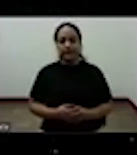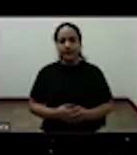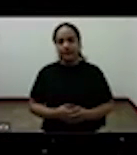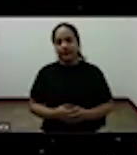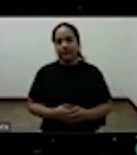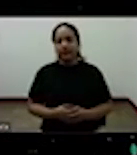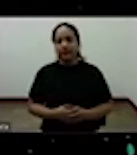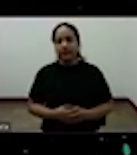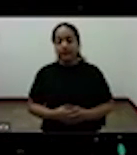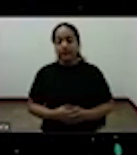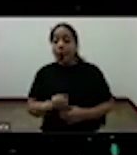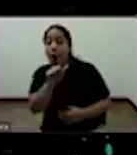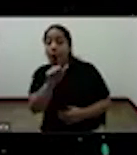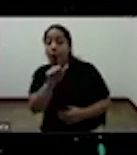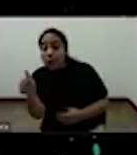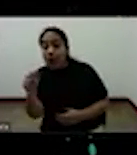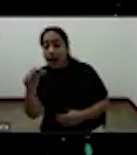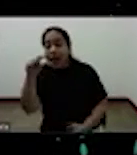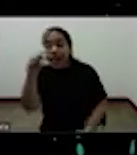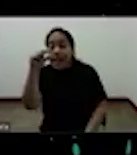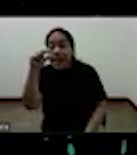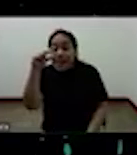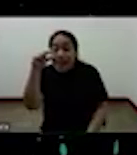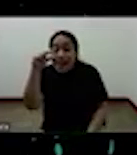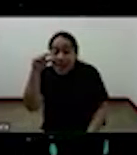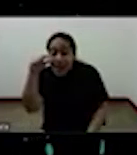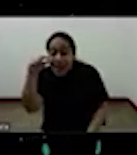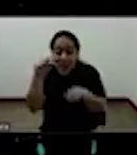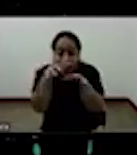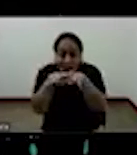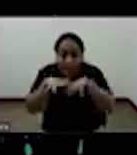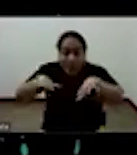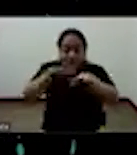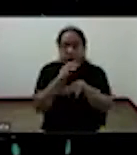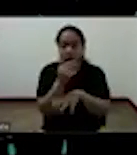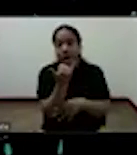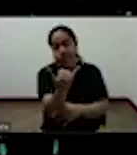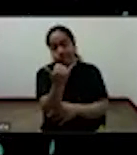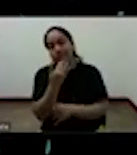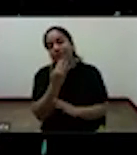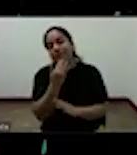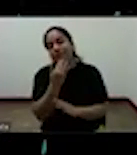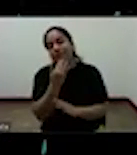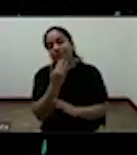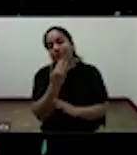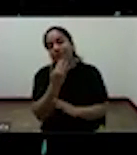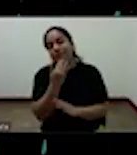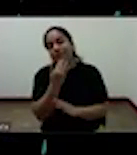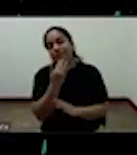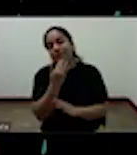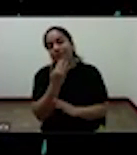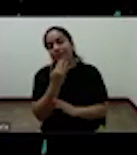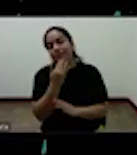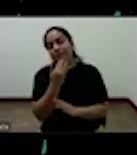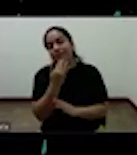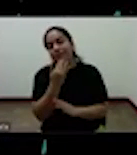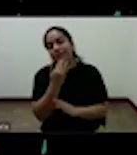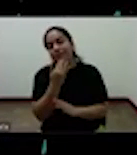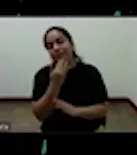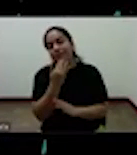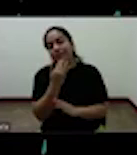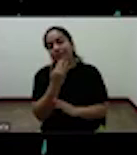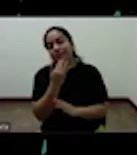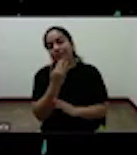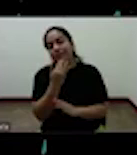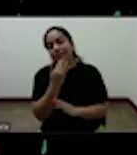Y algunas cajas tienen estos pequeños paisajes evocadores. Por ejemplo, esta tiene un tocadiscos, un gramófono, tiene